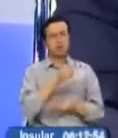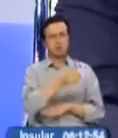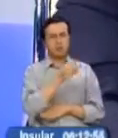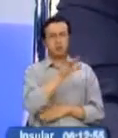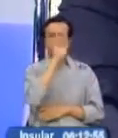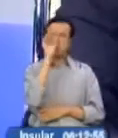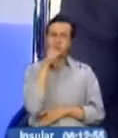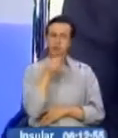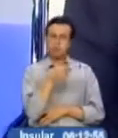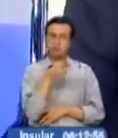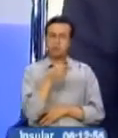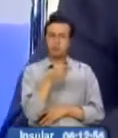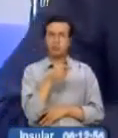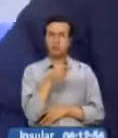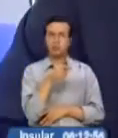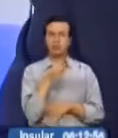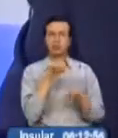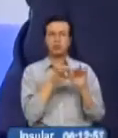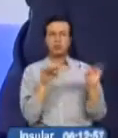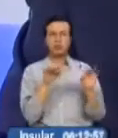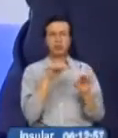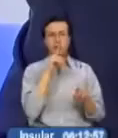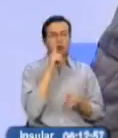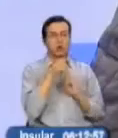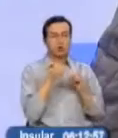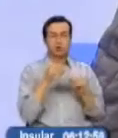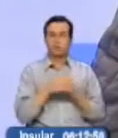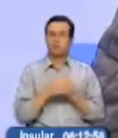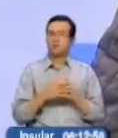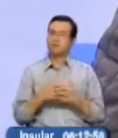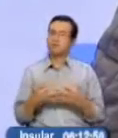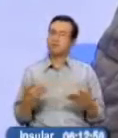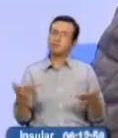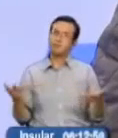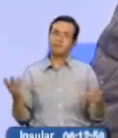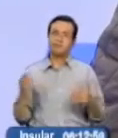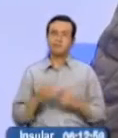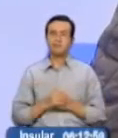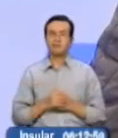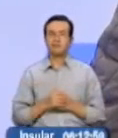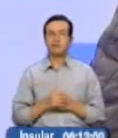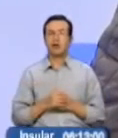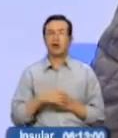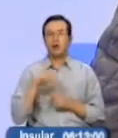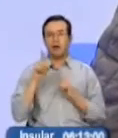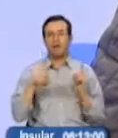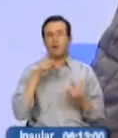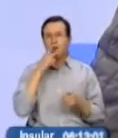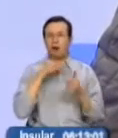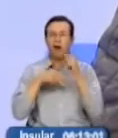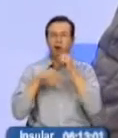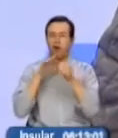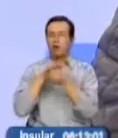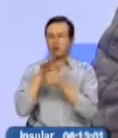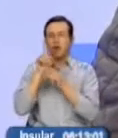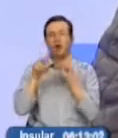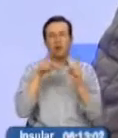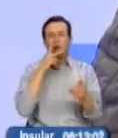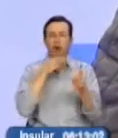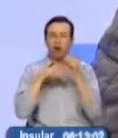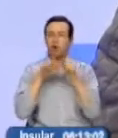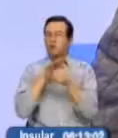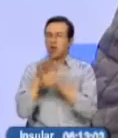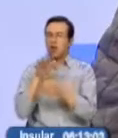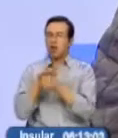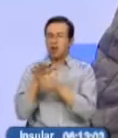escogiendo, como se dice aquí en Quito. Sí, bueno, esa es parte de los mitos que se han tratado de construir para